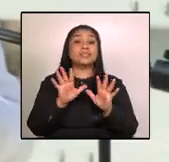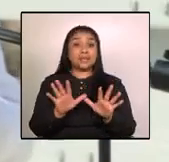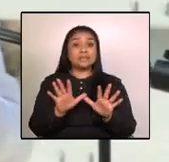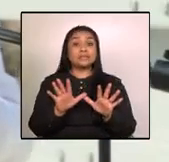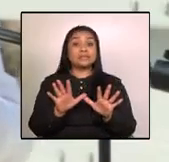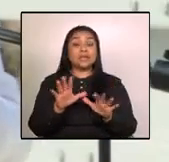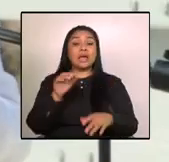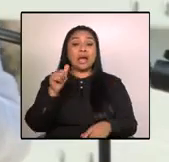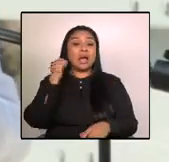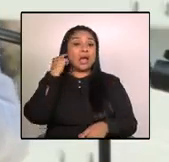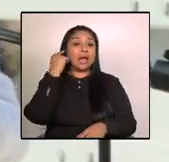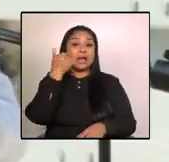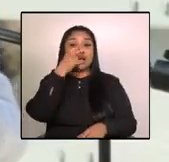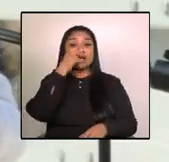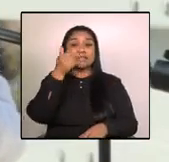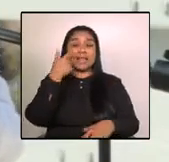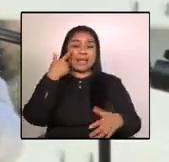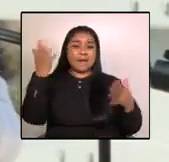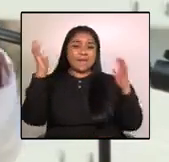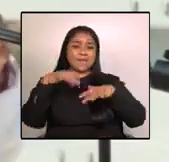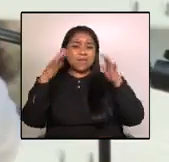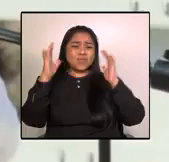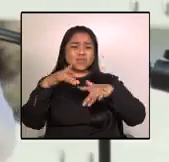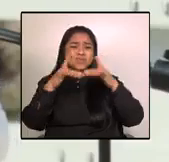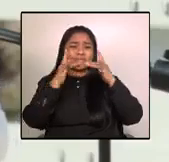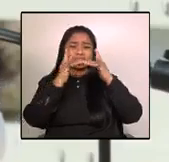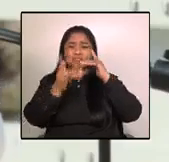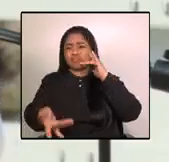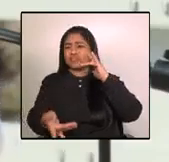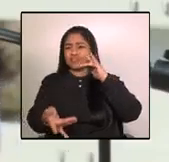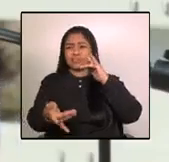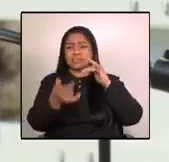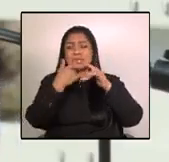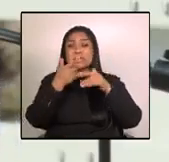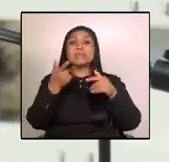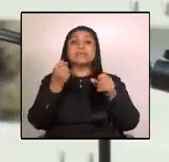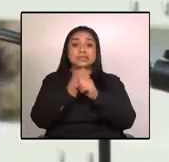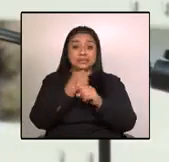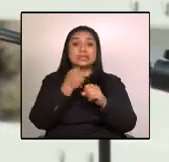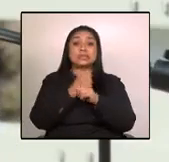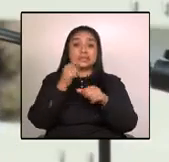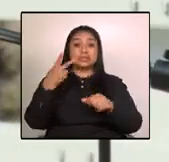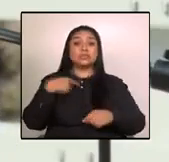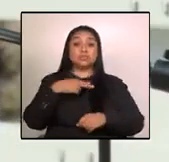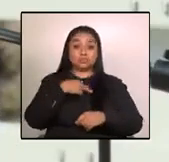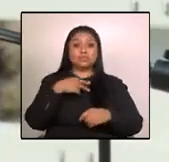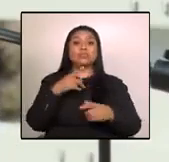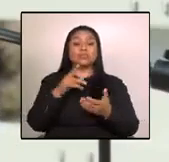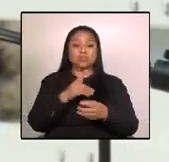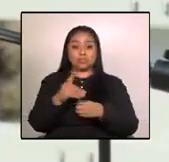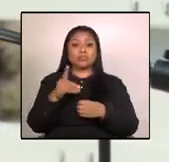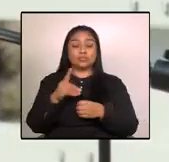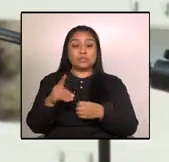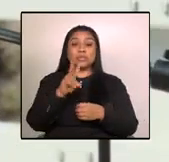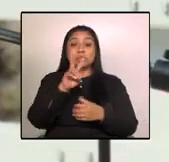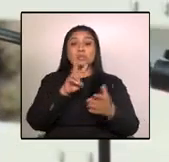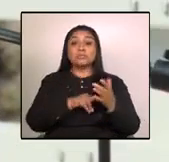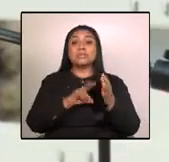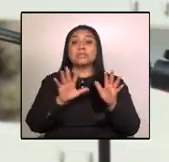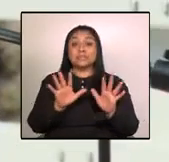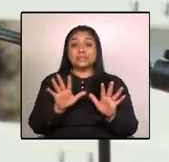Ágata destruyó todas las vías de acceso estratégicas de nuestro departamento. En el